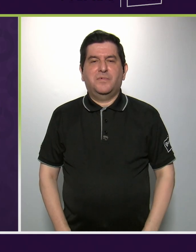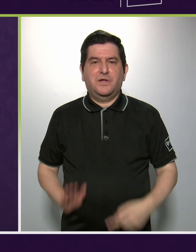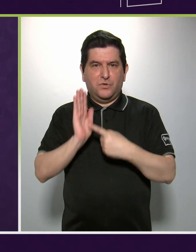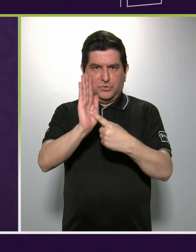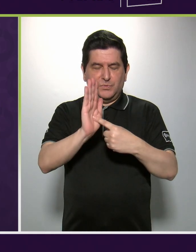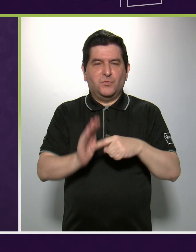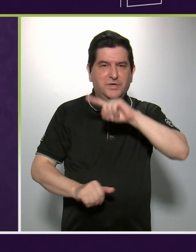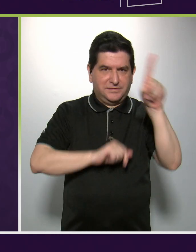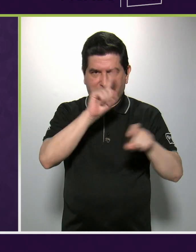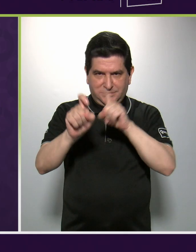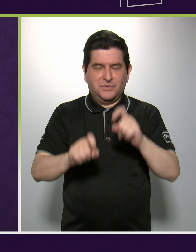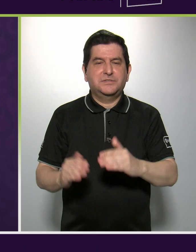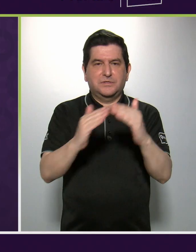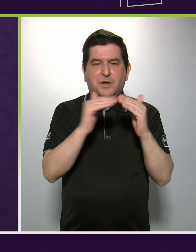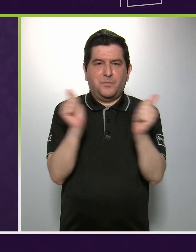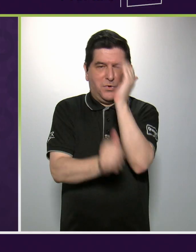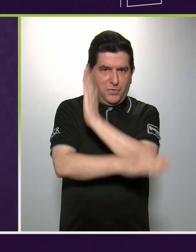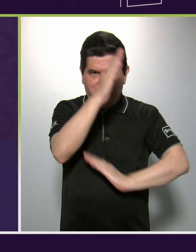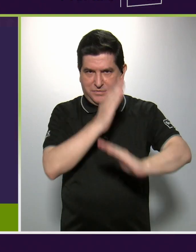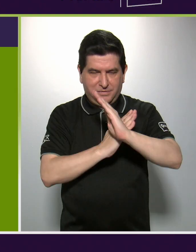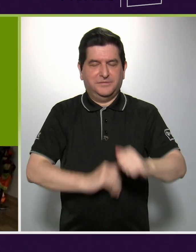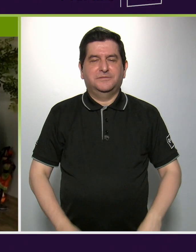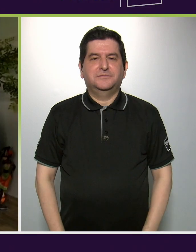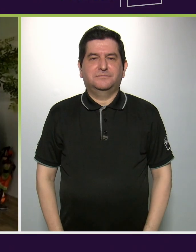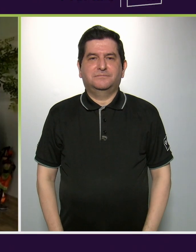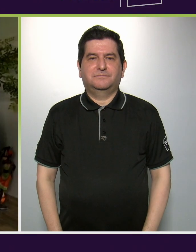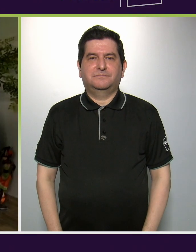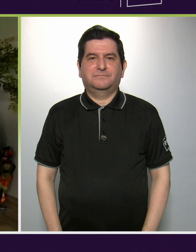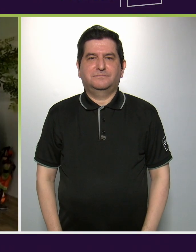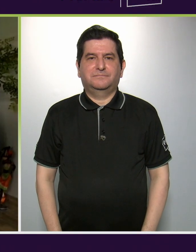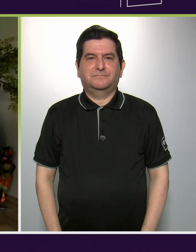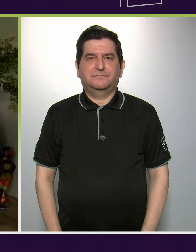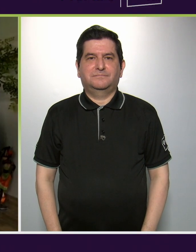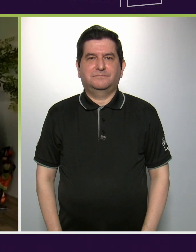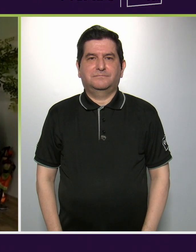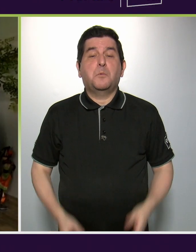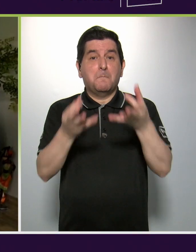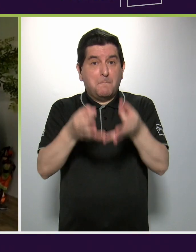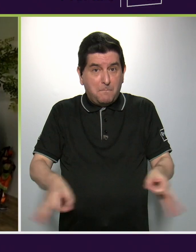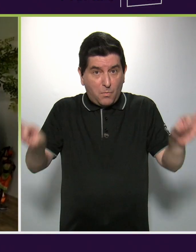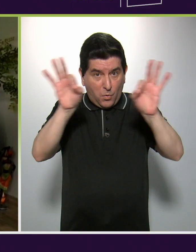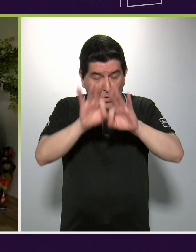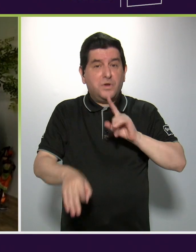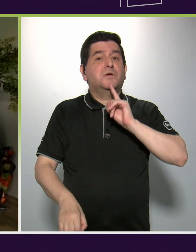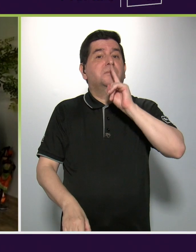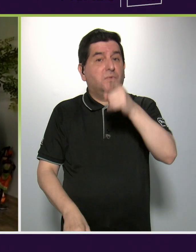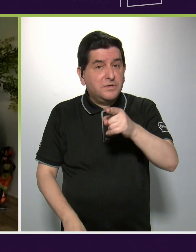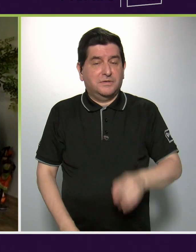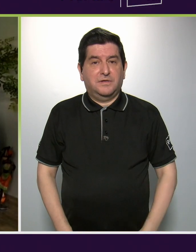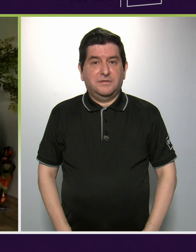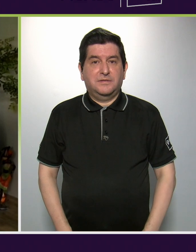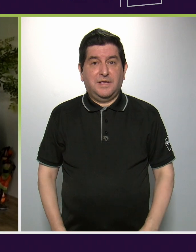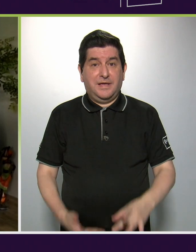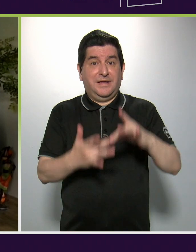esto también es importante decirlo, se presenta más en la población en cuanto más edad tiene la